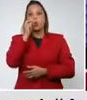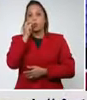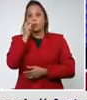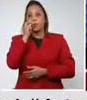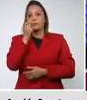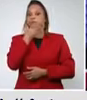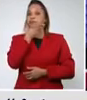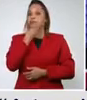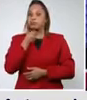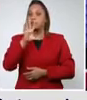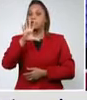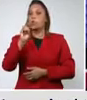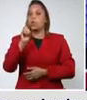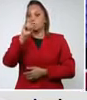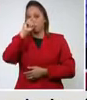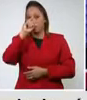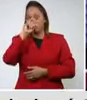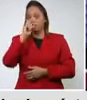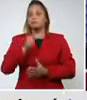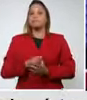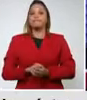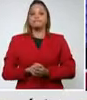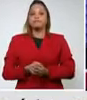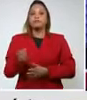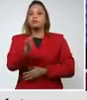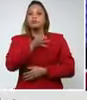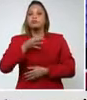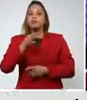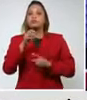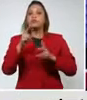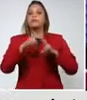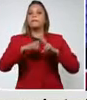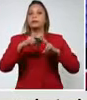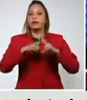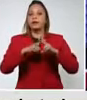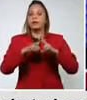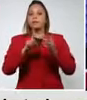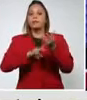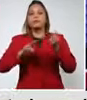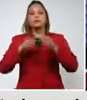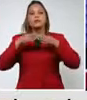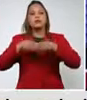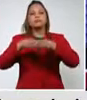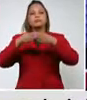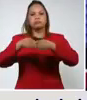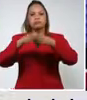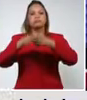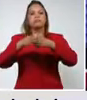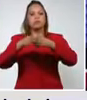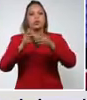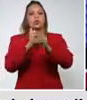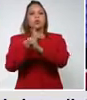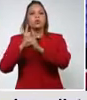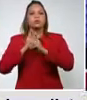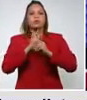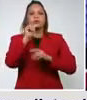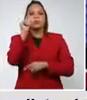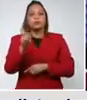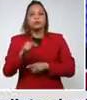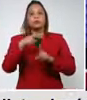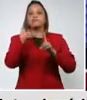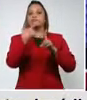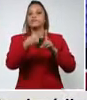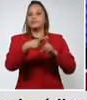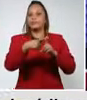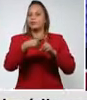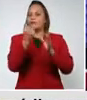50 años de edad, del municipio Bayamo, en la provincia de Granma, contacto de un caso positivo